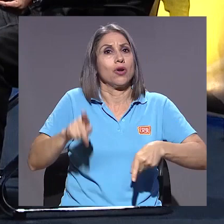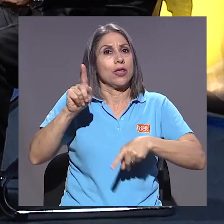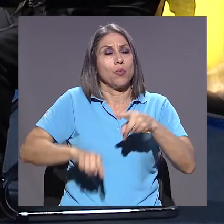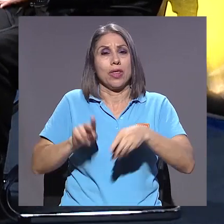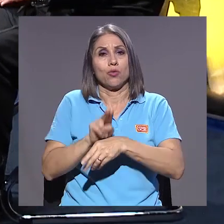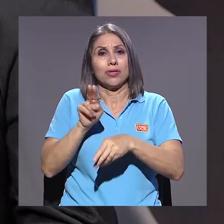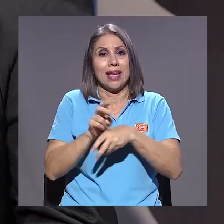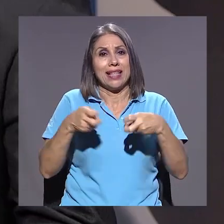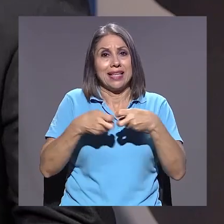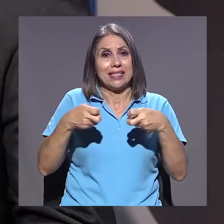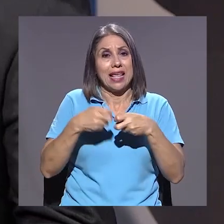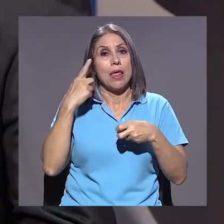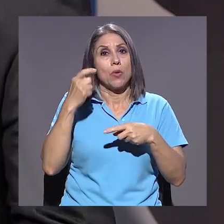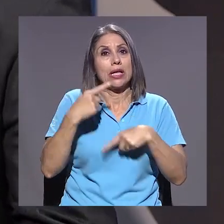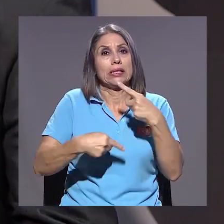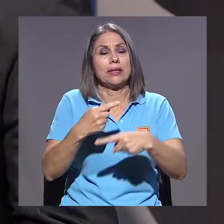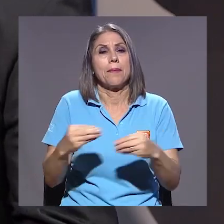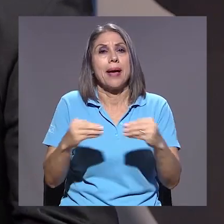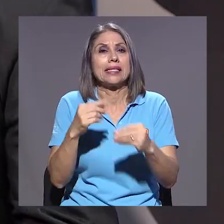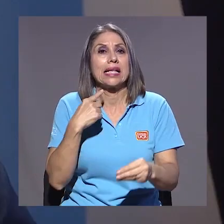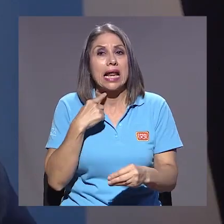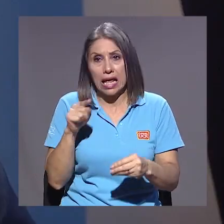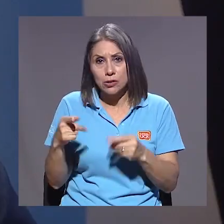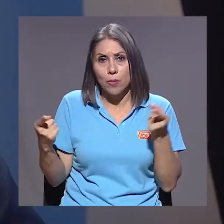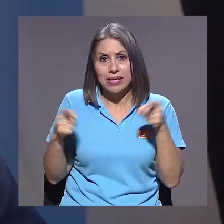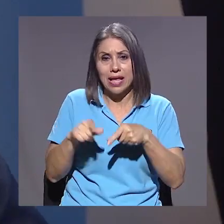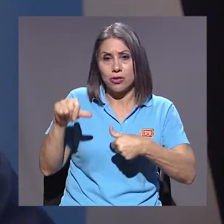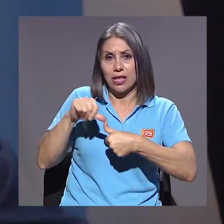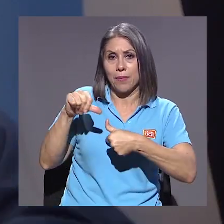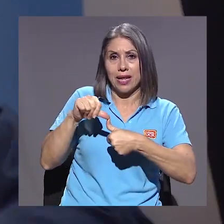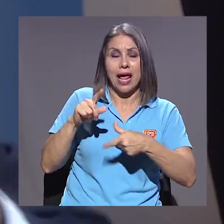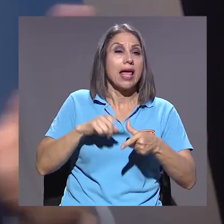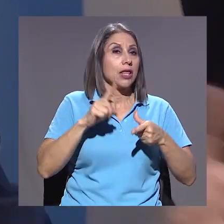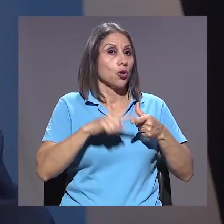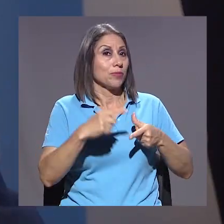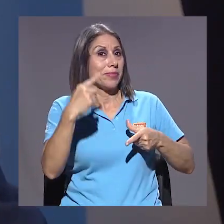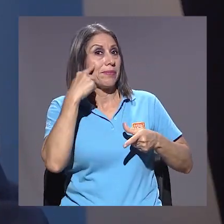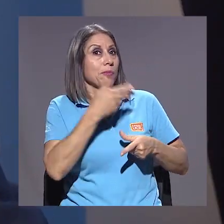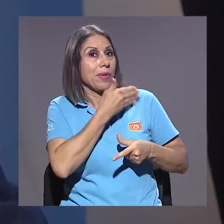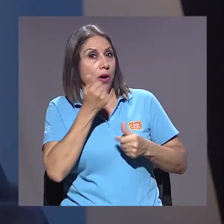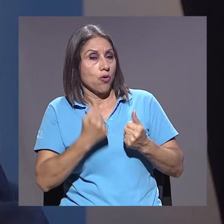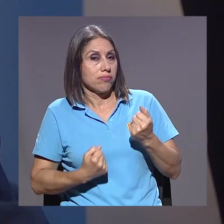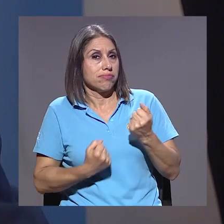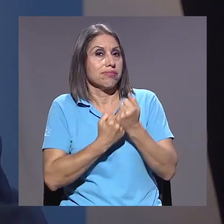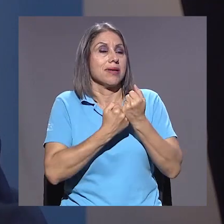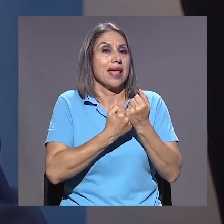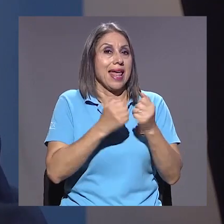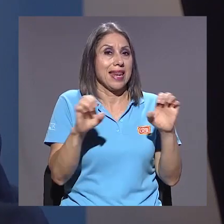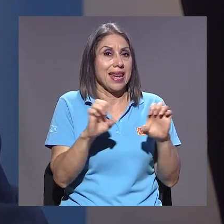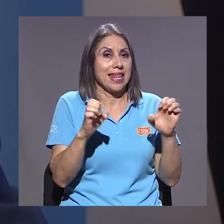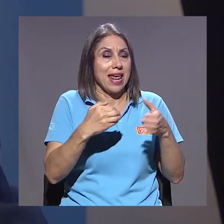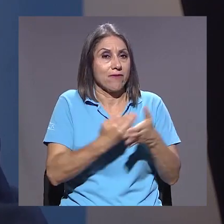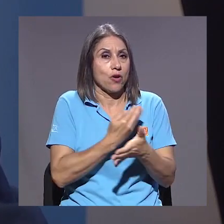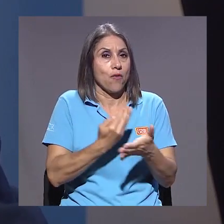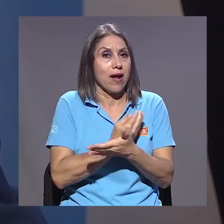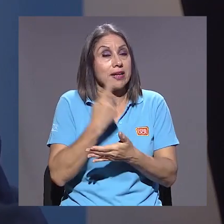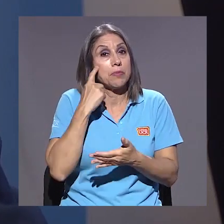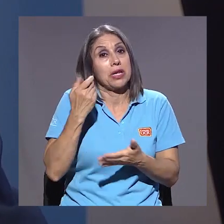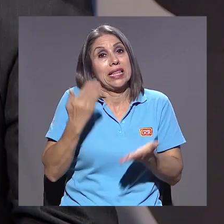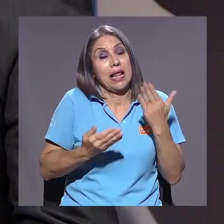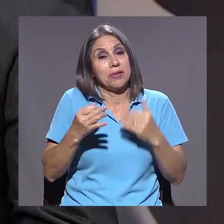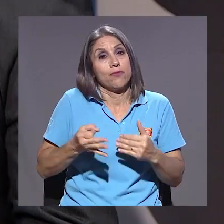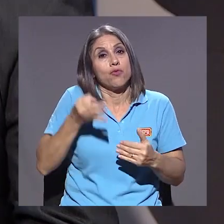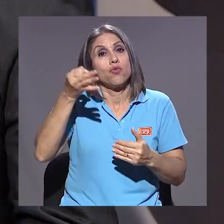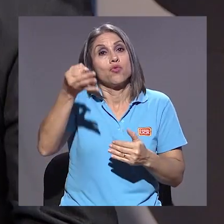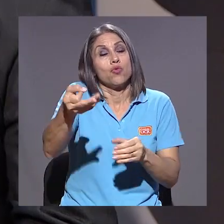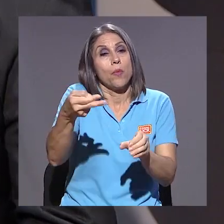más caro. Y eso ha pasado en Centroamérica. Entonces apostamos a las renovables por una posible subida del precio del petróleo en el futuro. Por